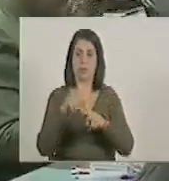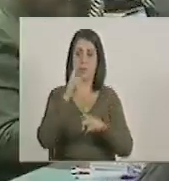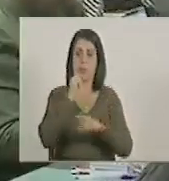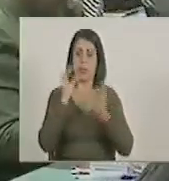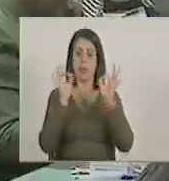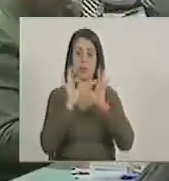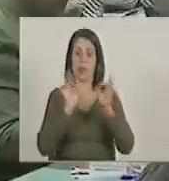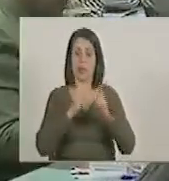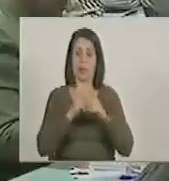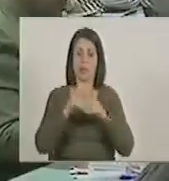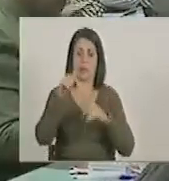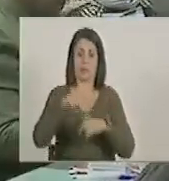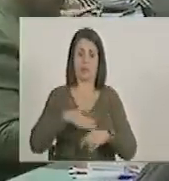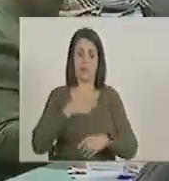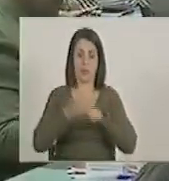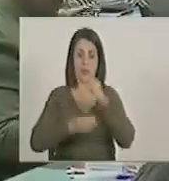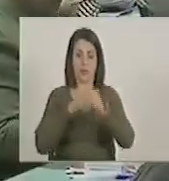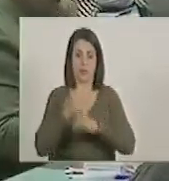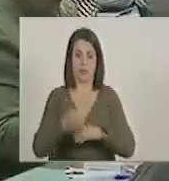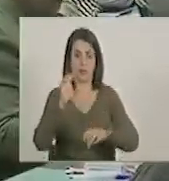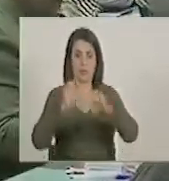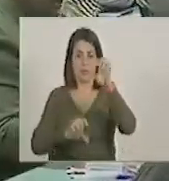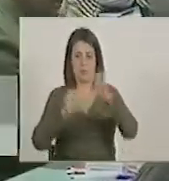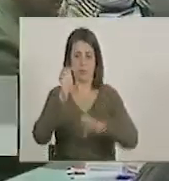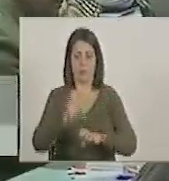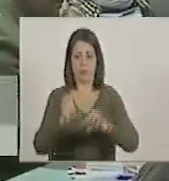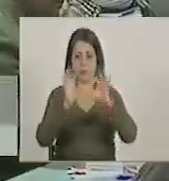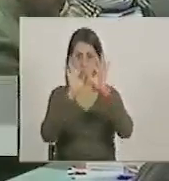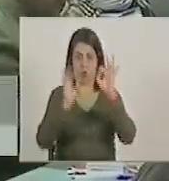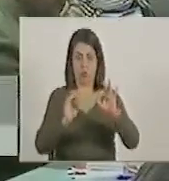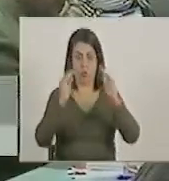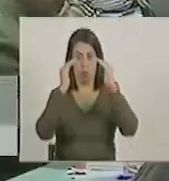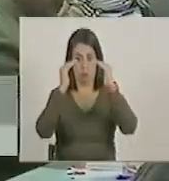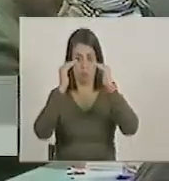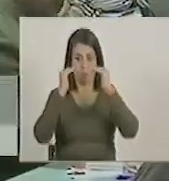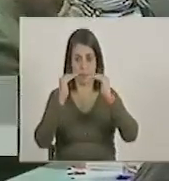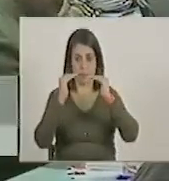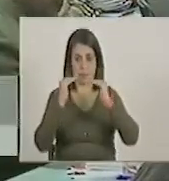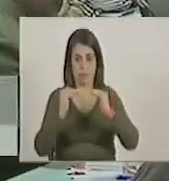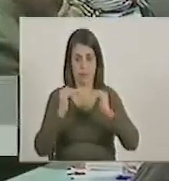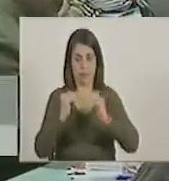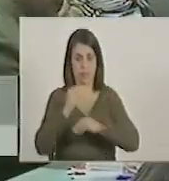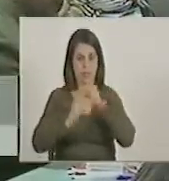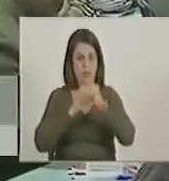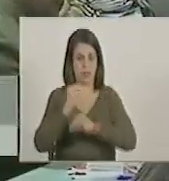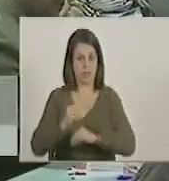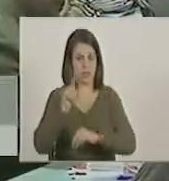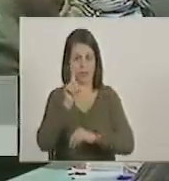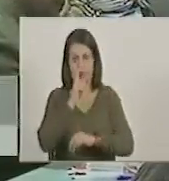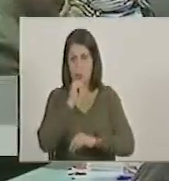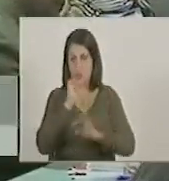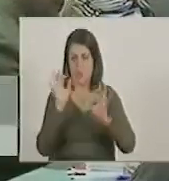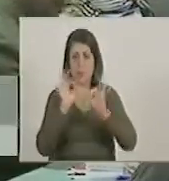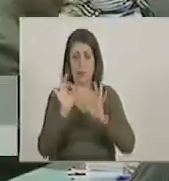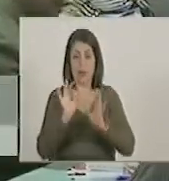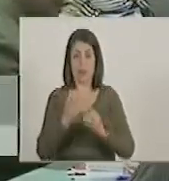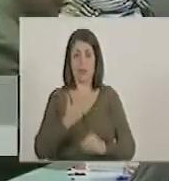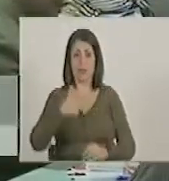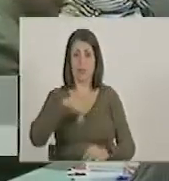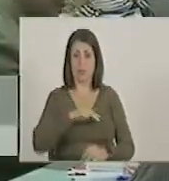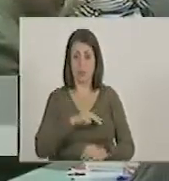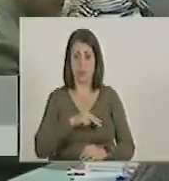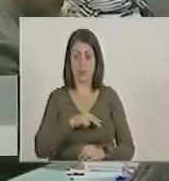tiene, puede hacerse una evaluación metodológica de lo que ahí se hace. Entonces, estamos